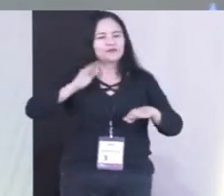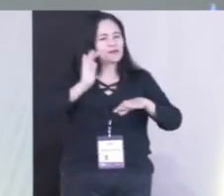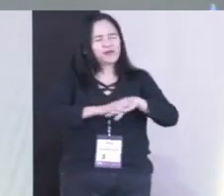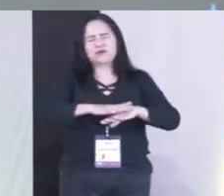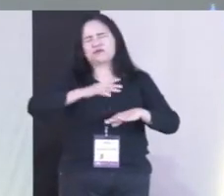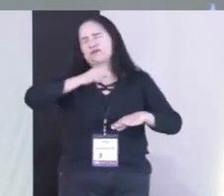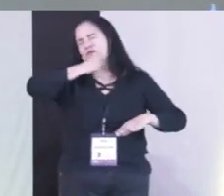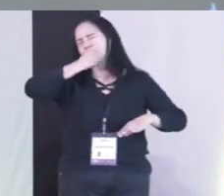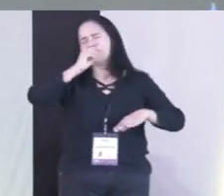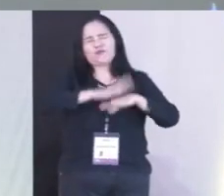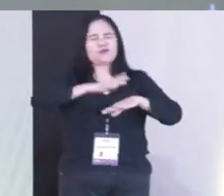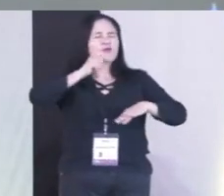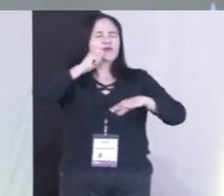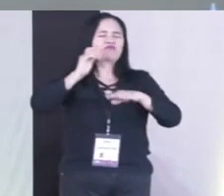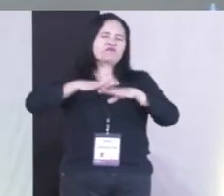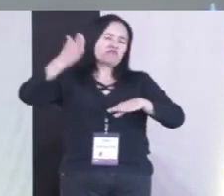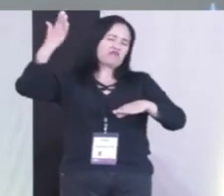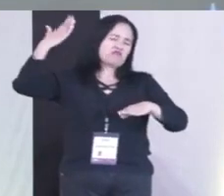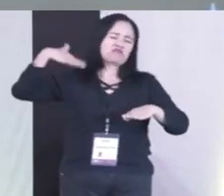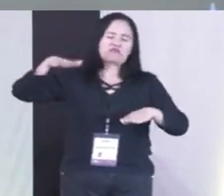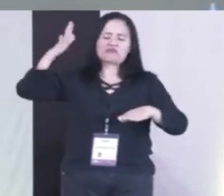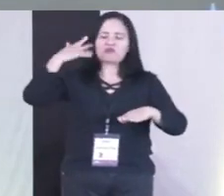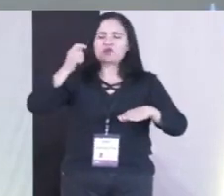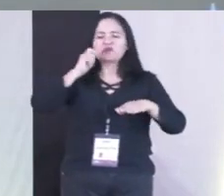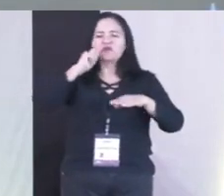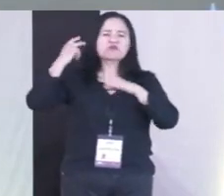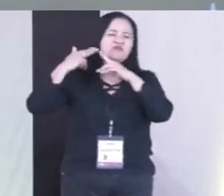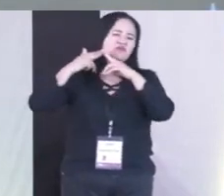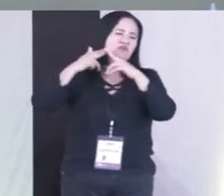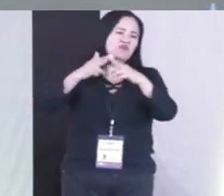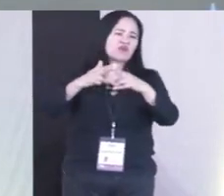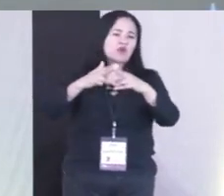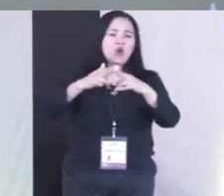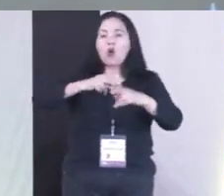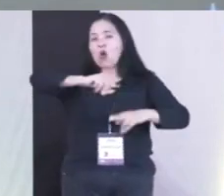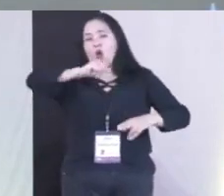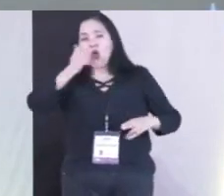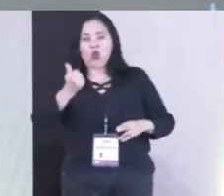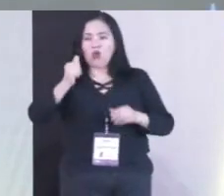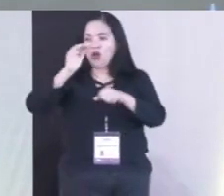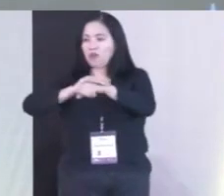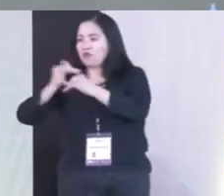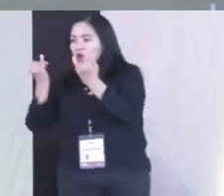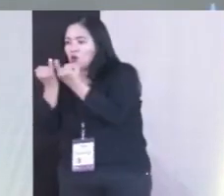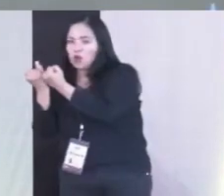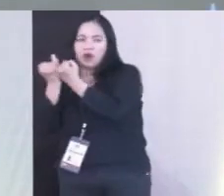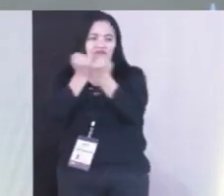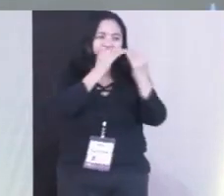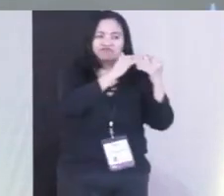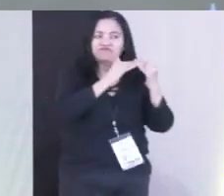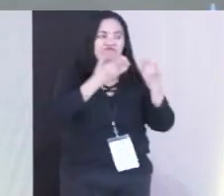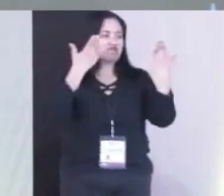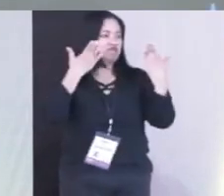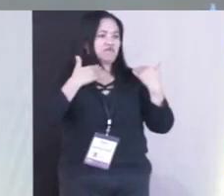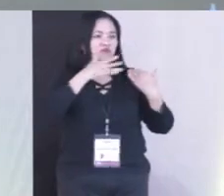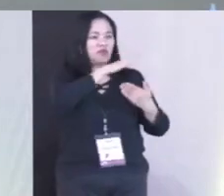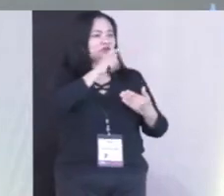más viejo de toda la vida. Es decir, yo creo que no tengo otra amistad de ese tamaño y de esa densidad,